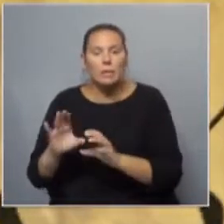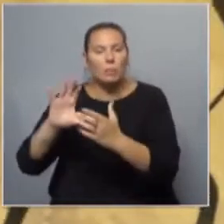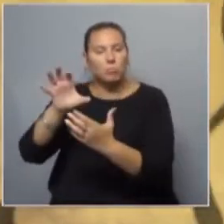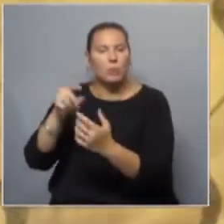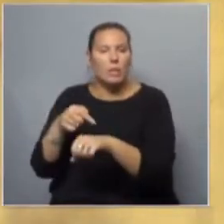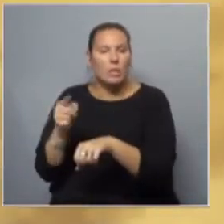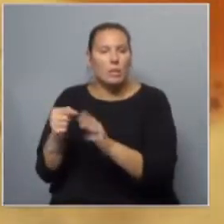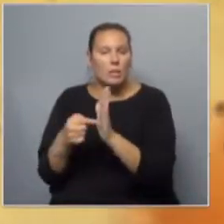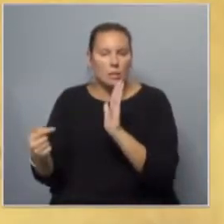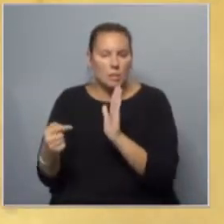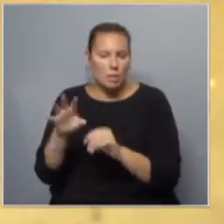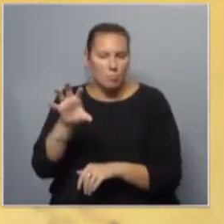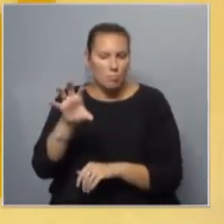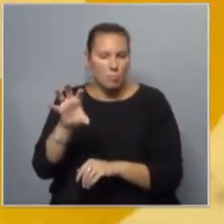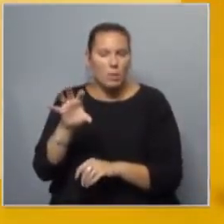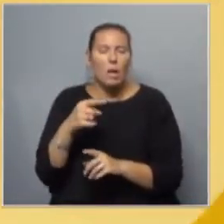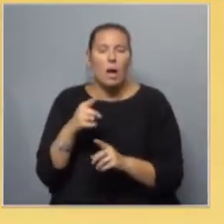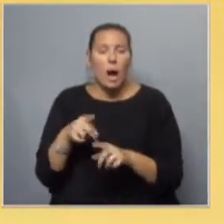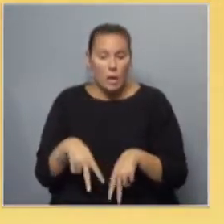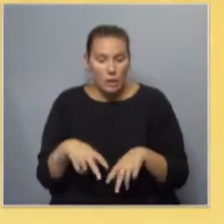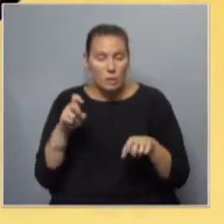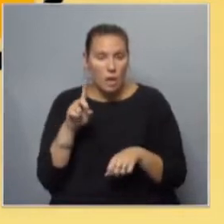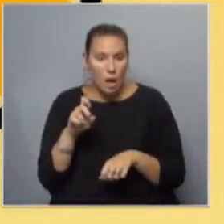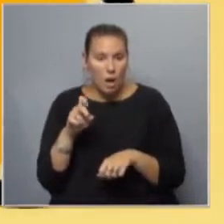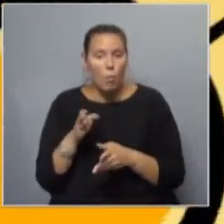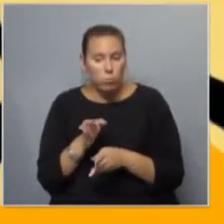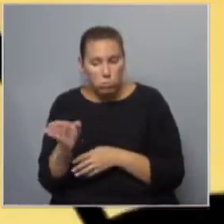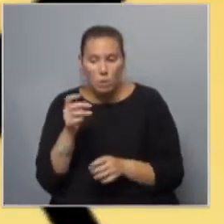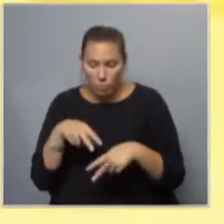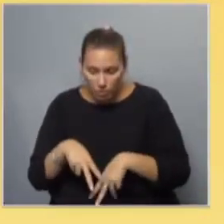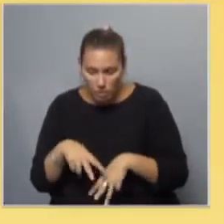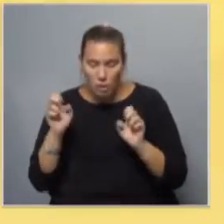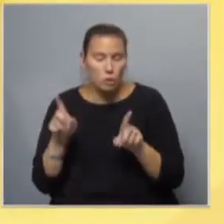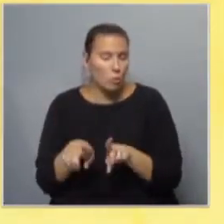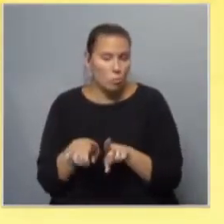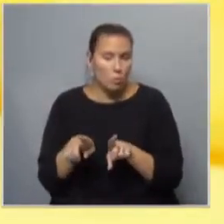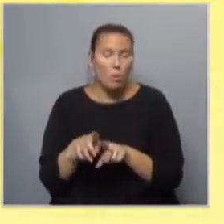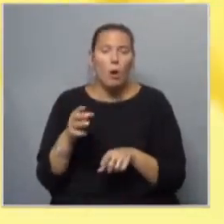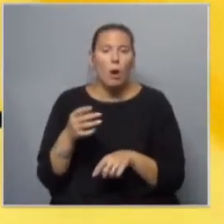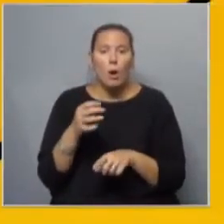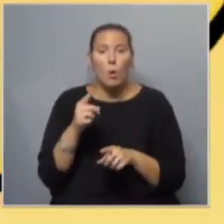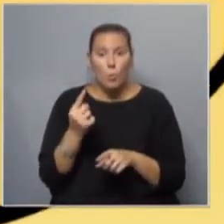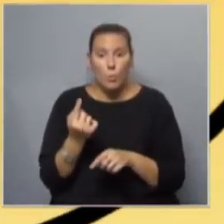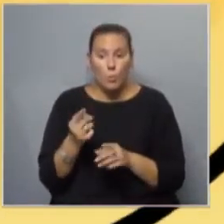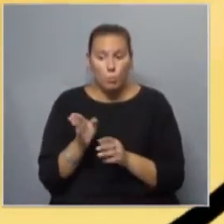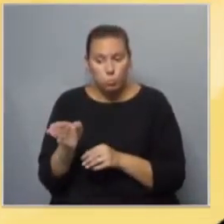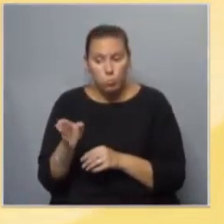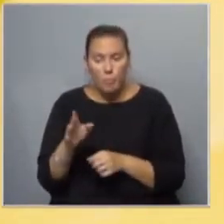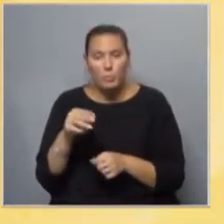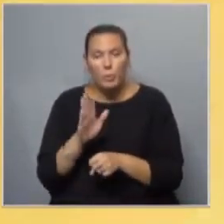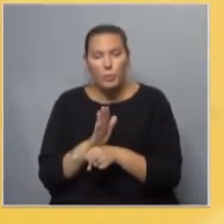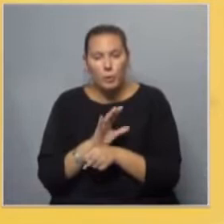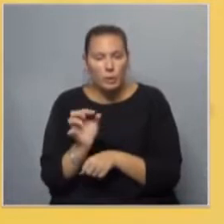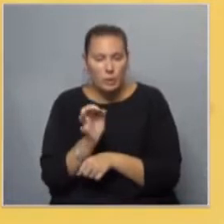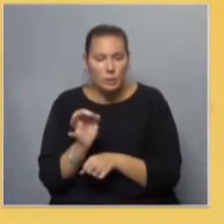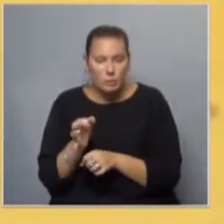claro. Bueno, y allí en la unidad de análisis de agua realizan líneas de investigación, como decías, Gustavo. Una de ellas es justamente la microbiología de los